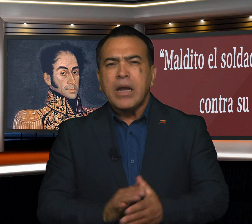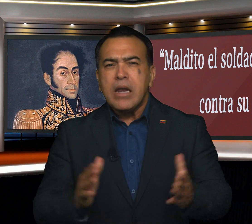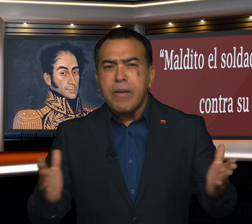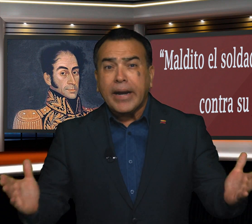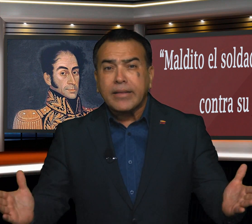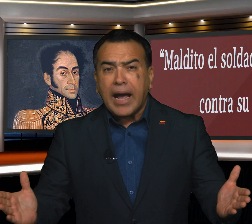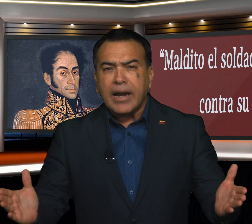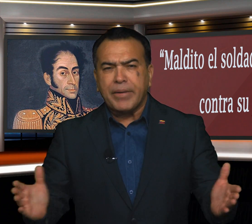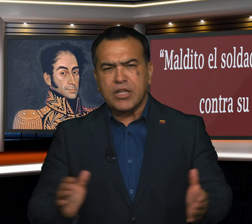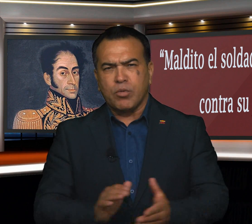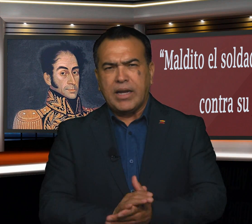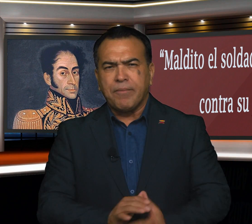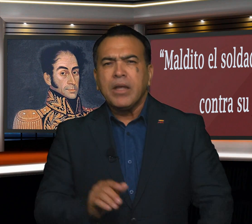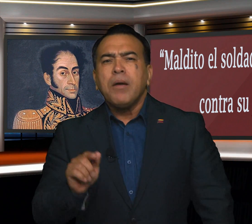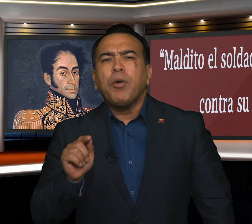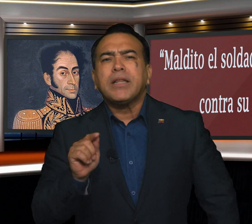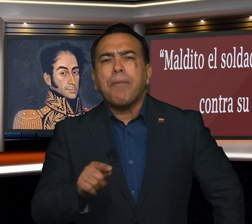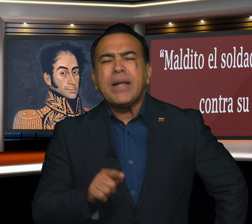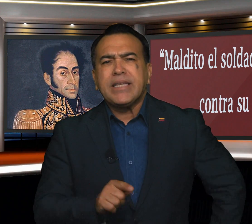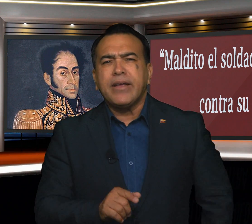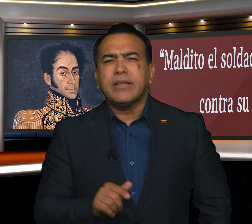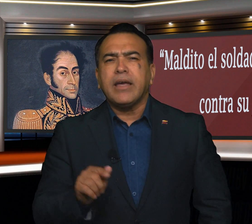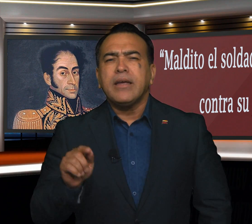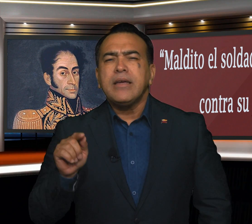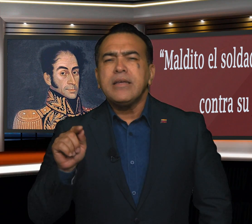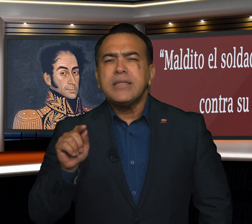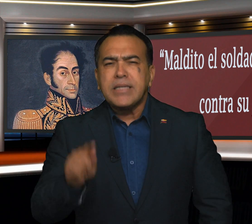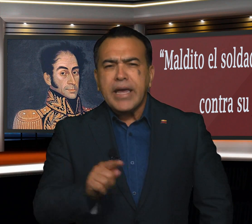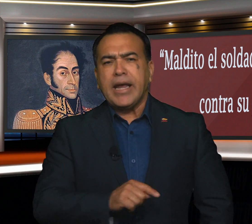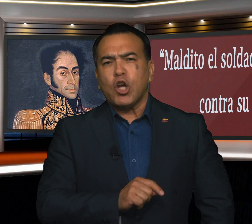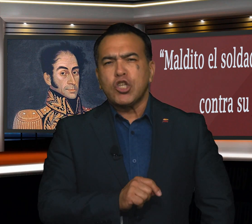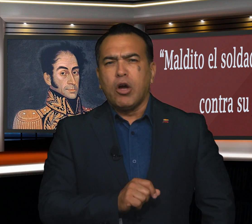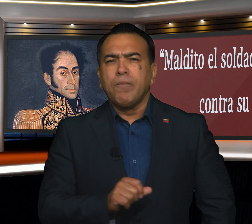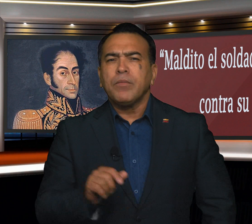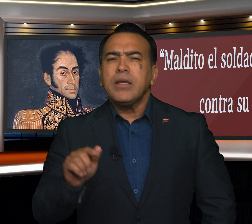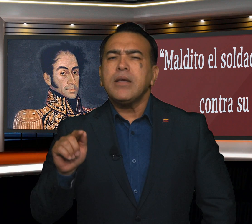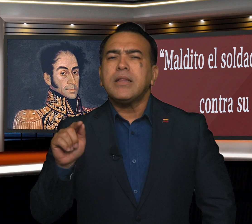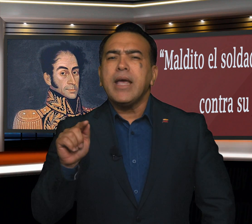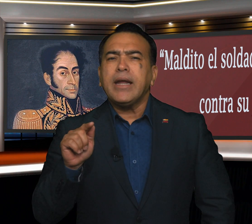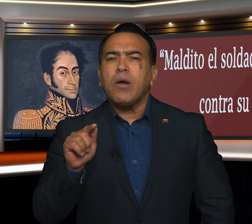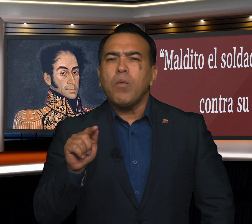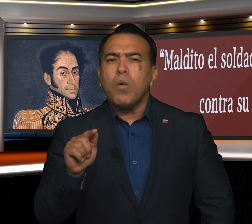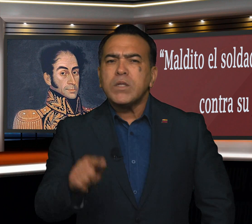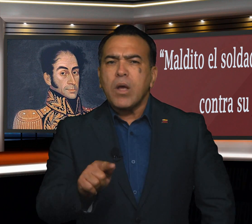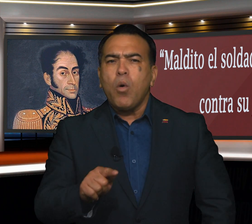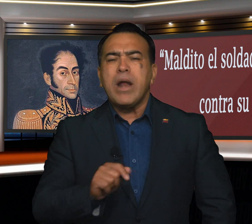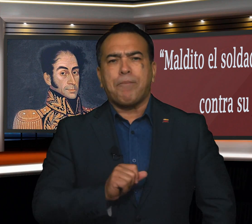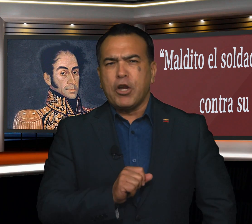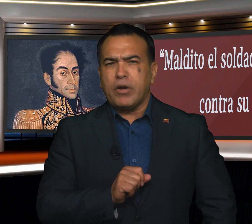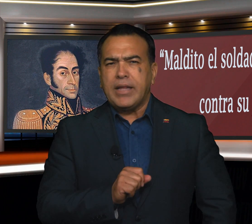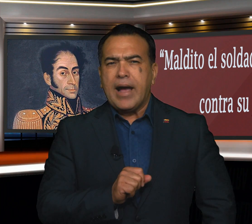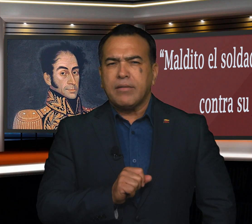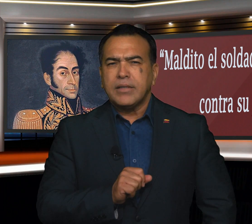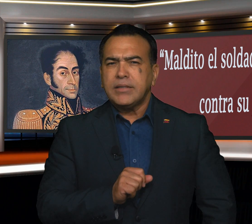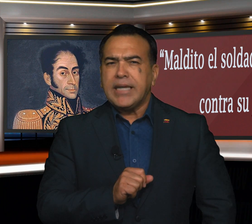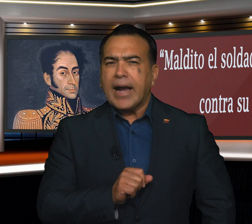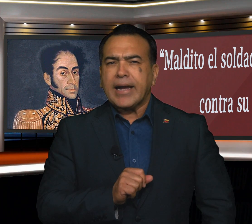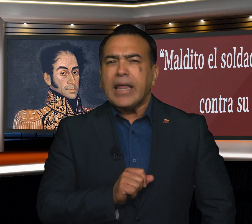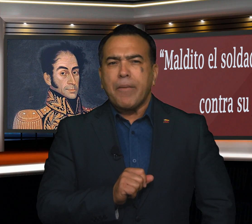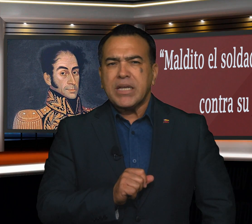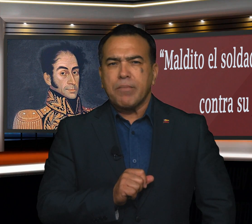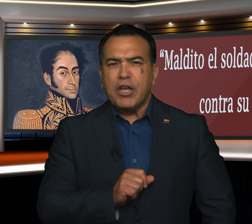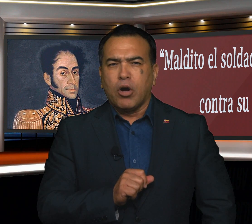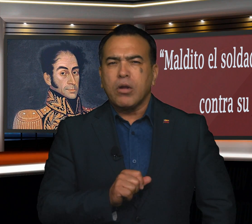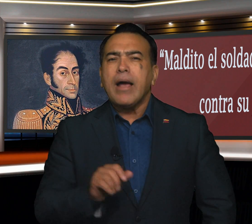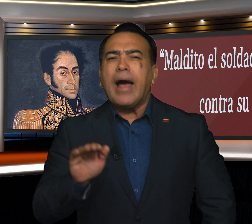usurpación, libertar a Venezuela. Pero está presente, sigue la opción y tiene una prioridad ya